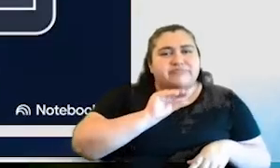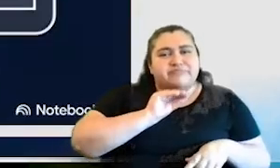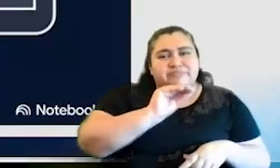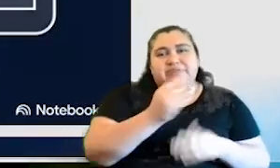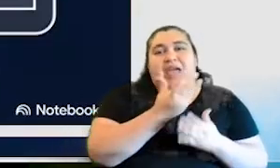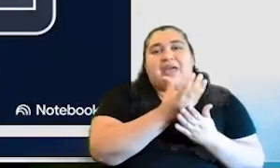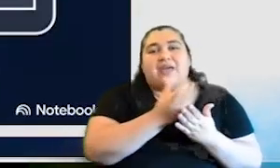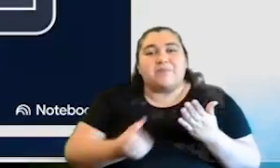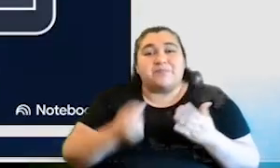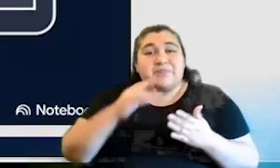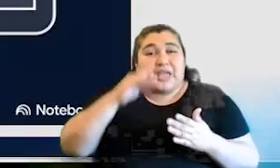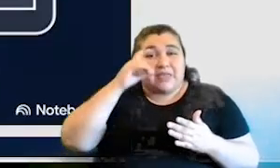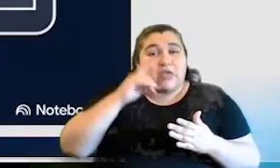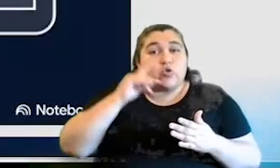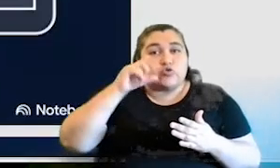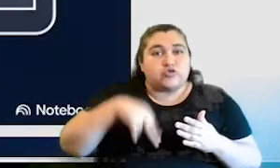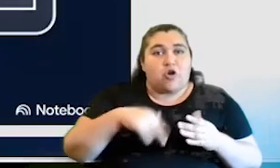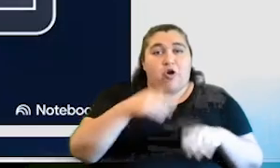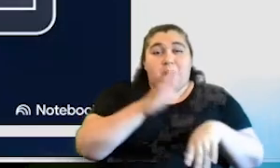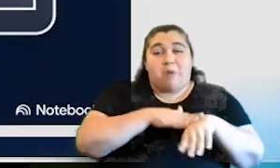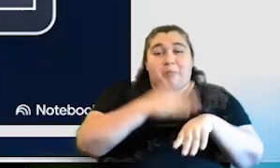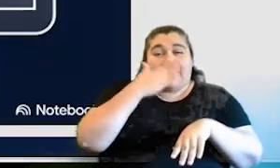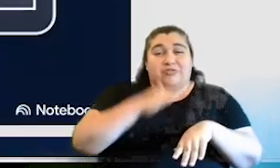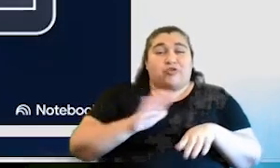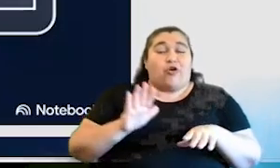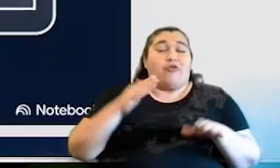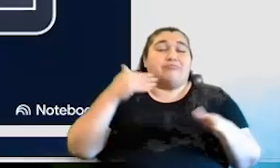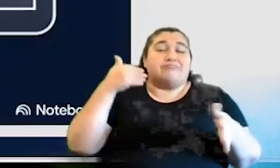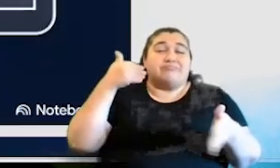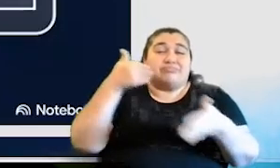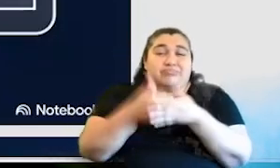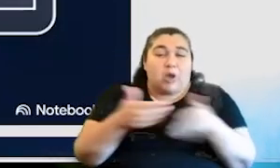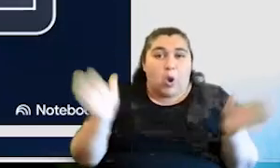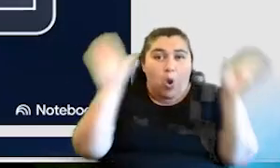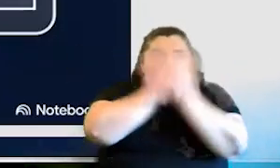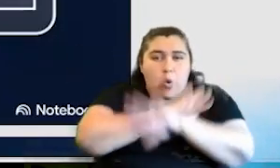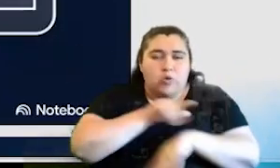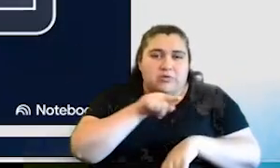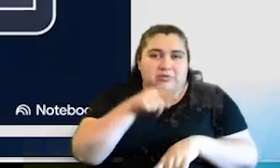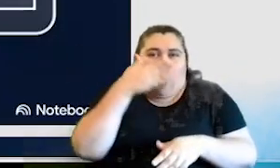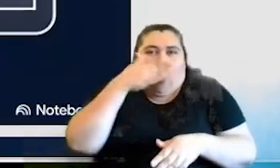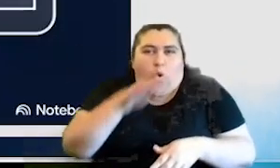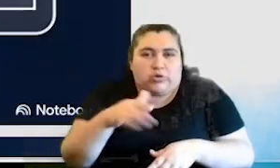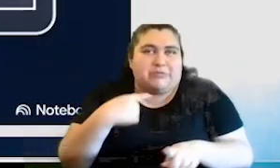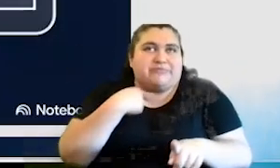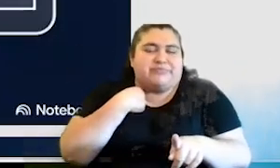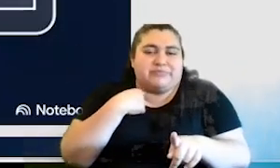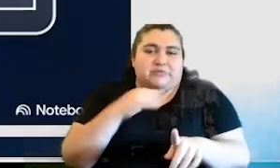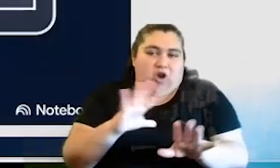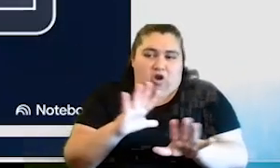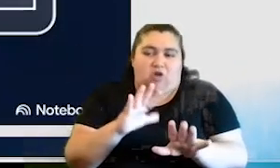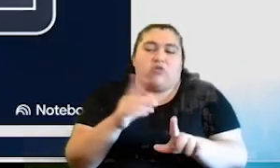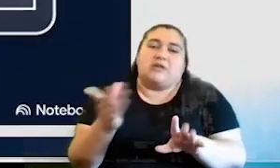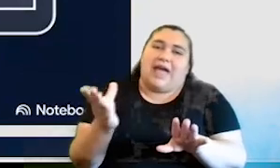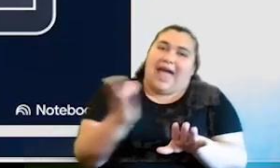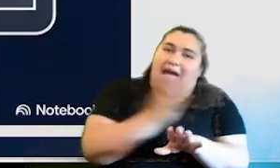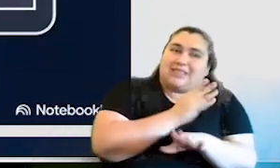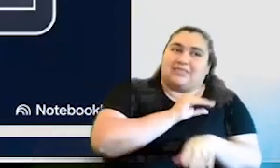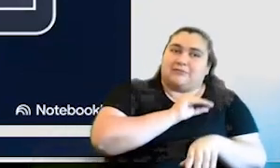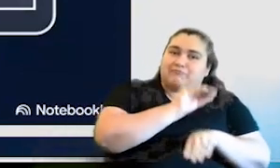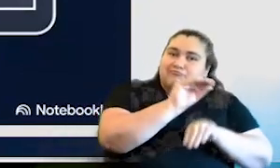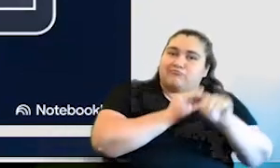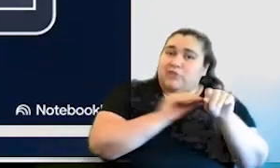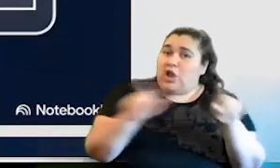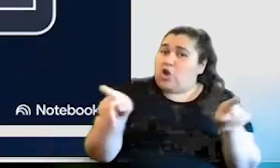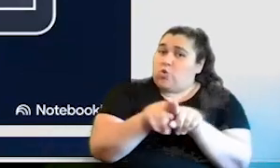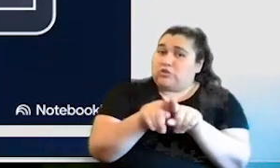no dejarlas para último momento, si se olvida el 31 de marzo de presentar algún comprobante, ya no es lo mismo